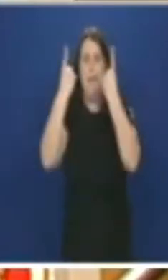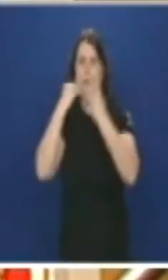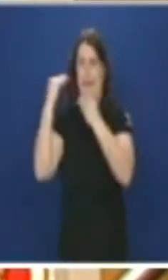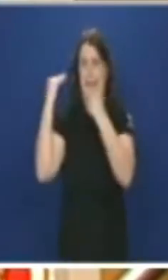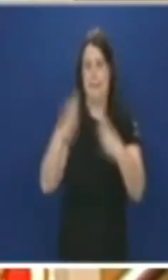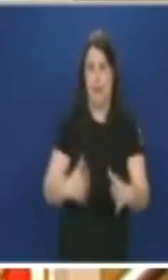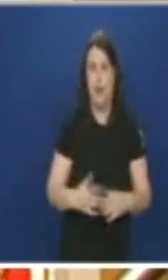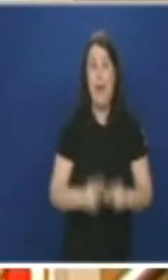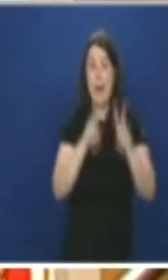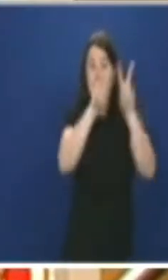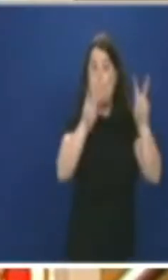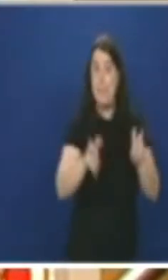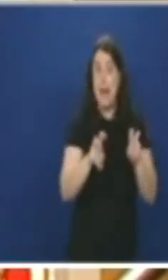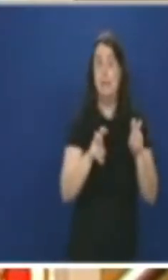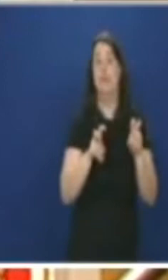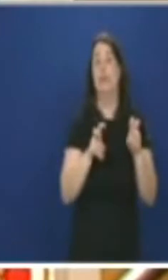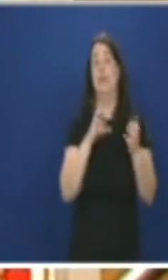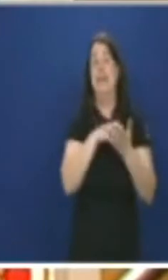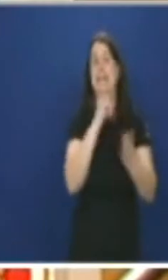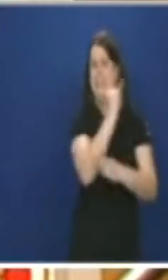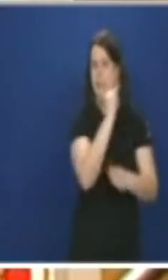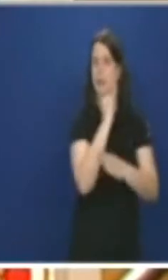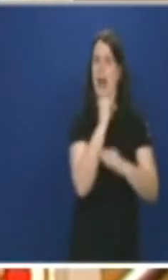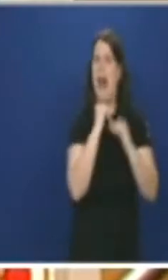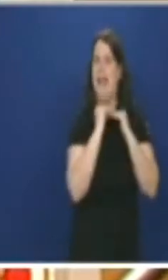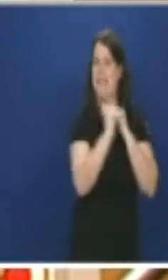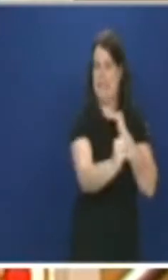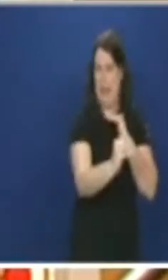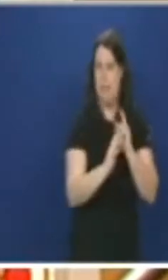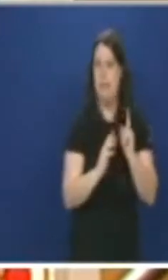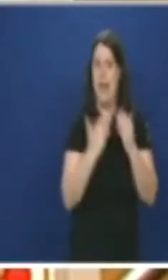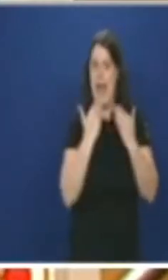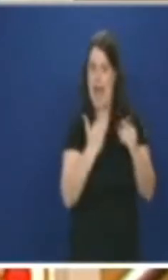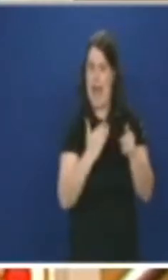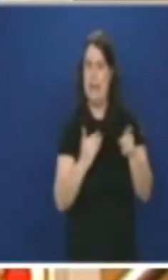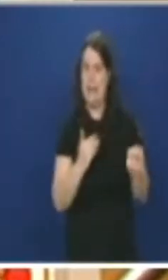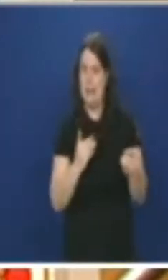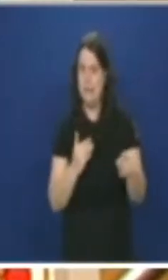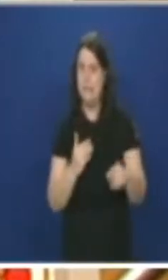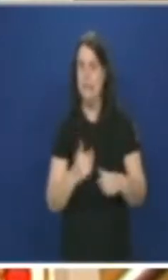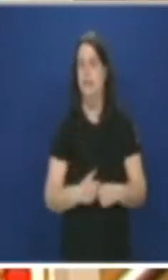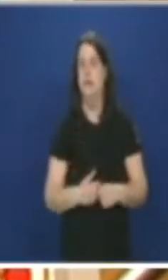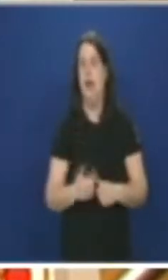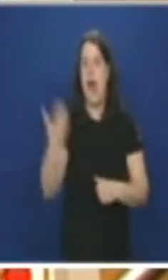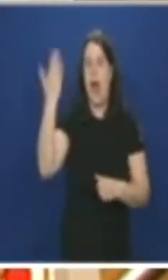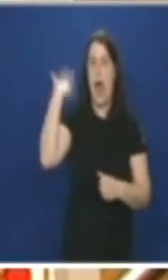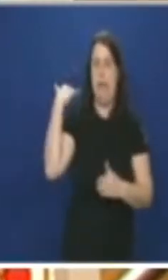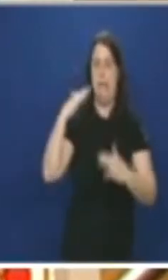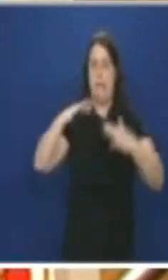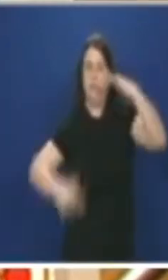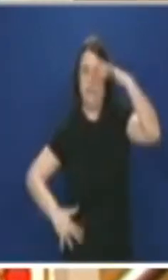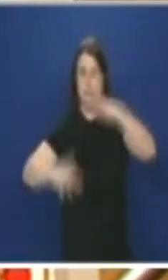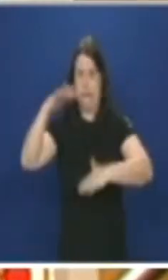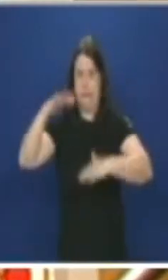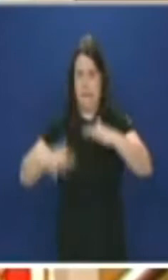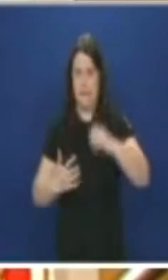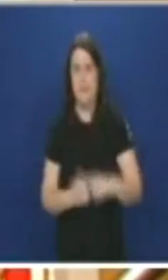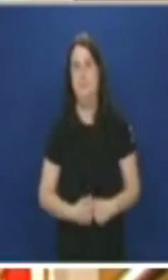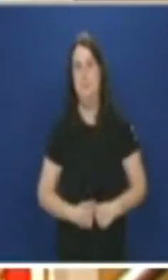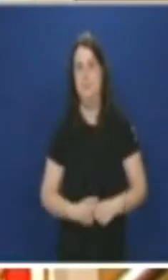marco institucional estable, cando só había inestabilidade. E